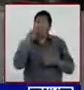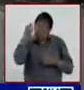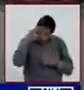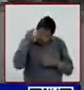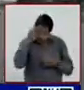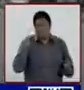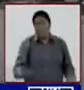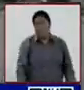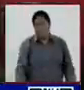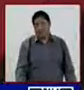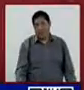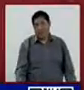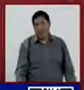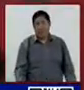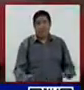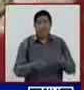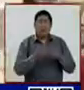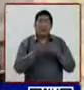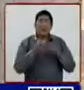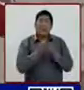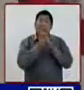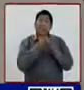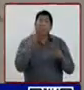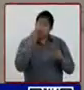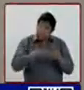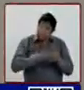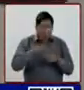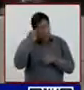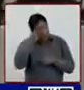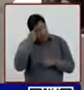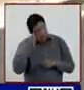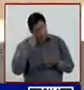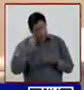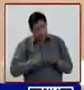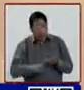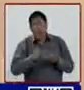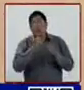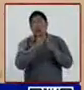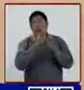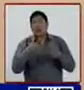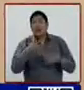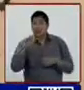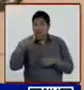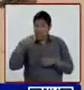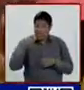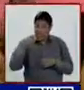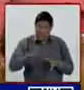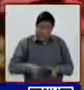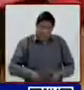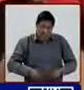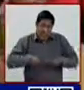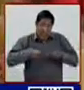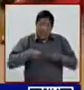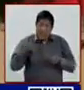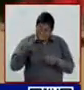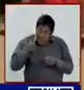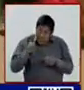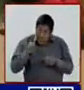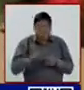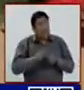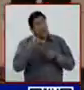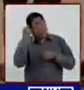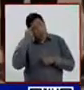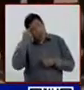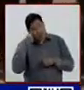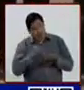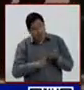gobierno. Los que nos han dejado sin combustible, hacia el gobierno. Los que nos han dejado sin gas, hacia el gobierno. Los que han traído